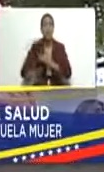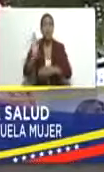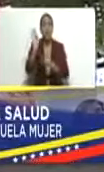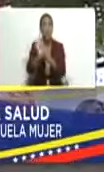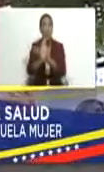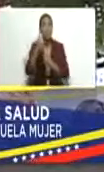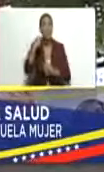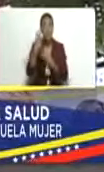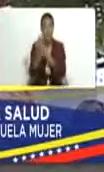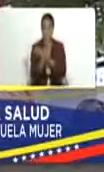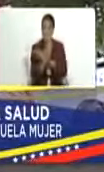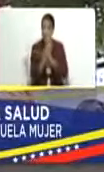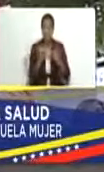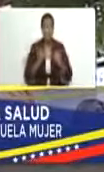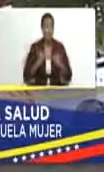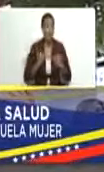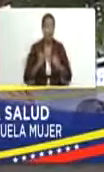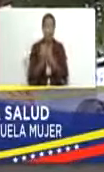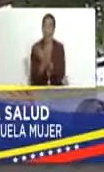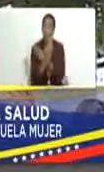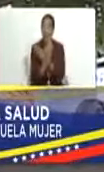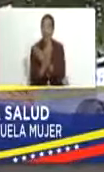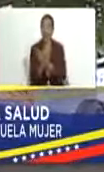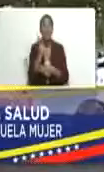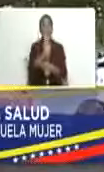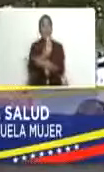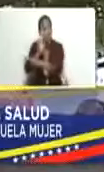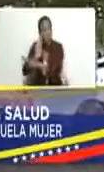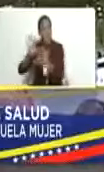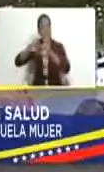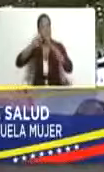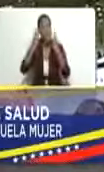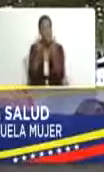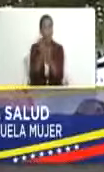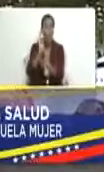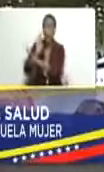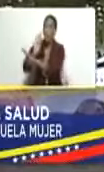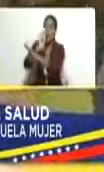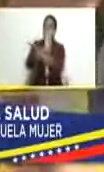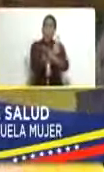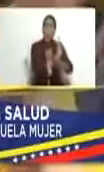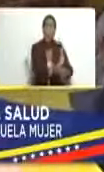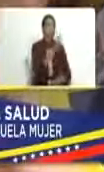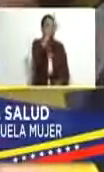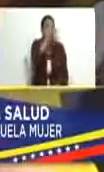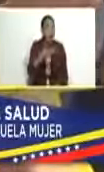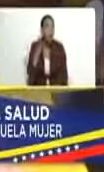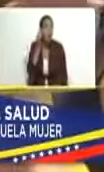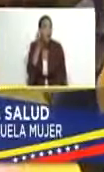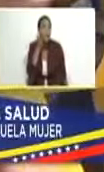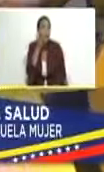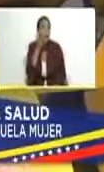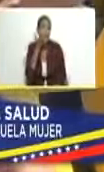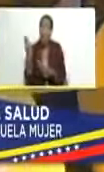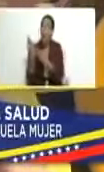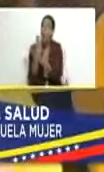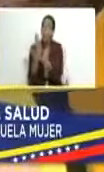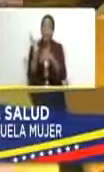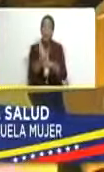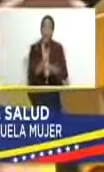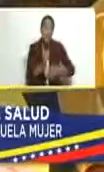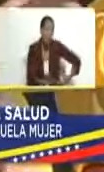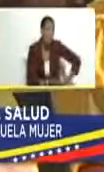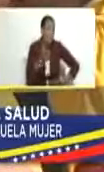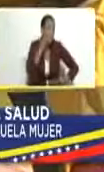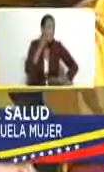tienes que cuidarte, mujer, porque tú nos cuidas a todos. Porque la mujer es madre y nos cuida desde que